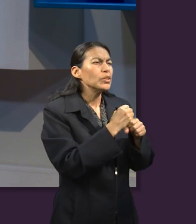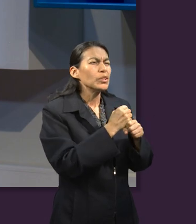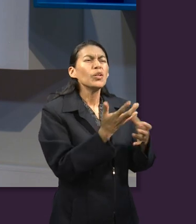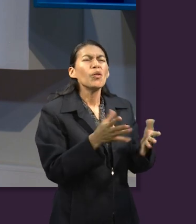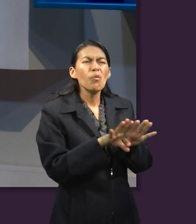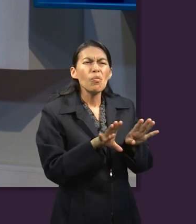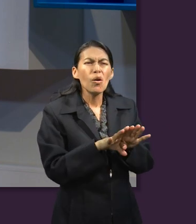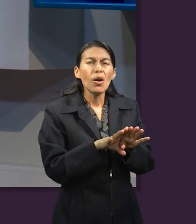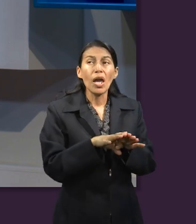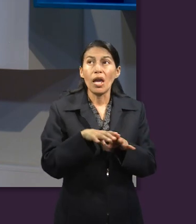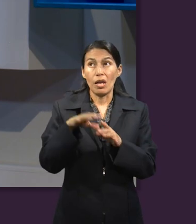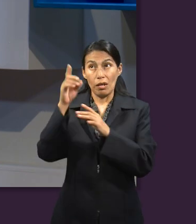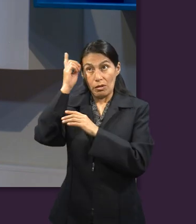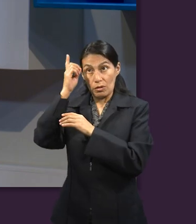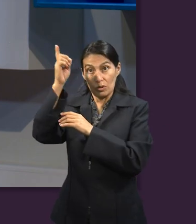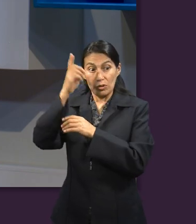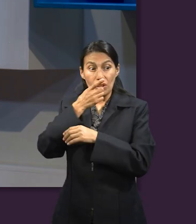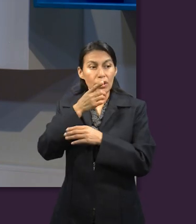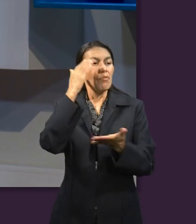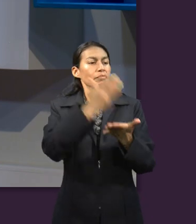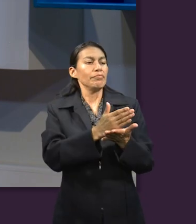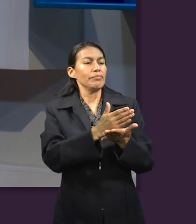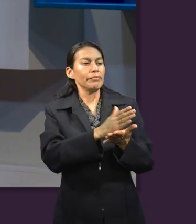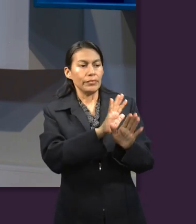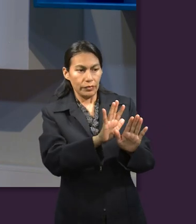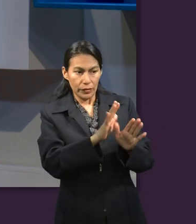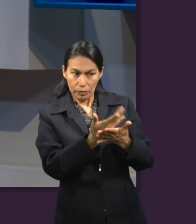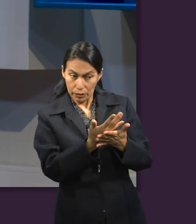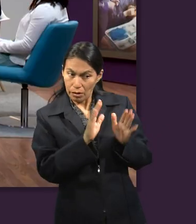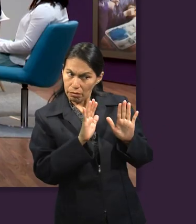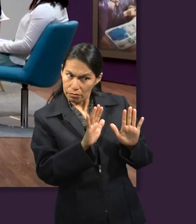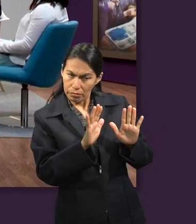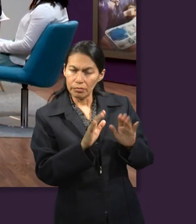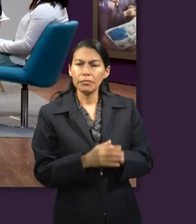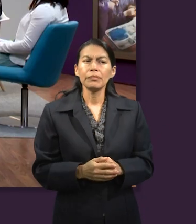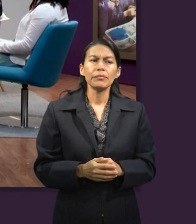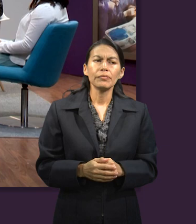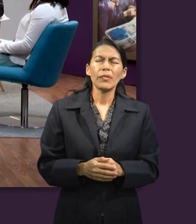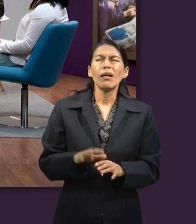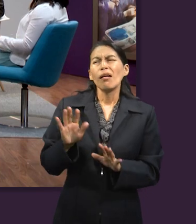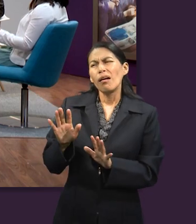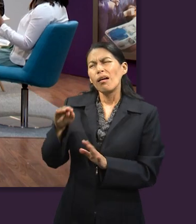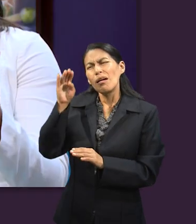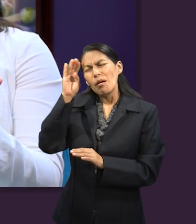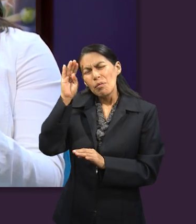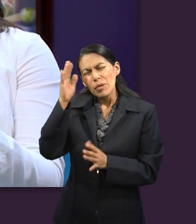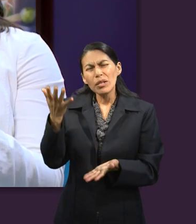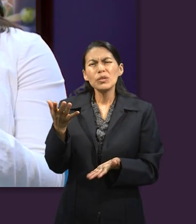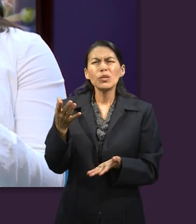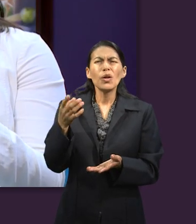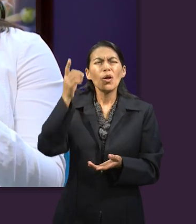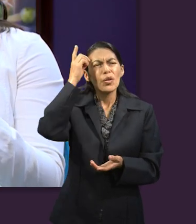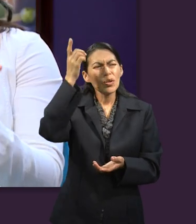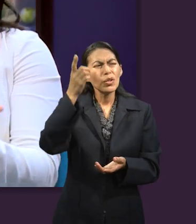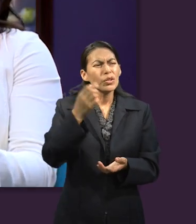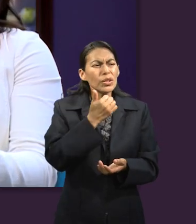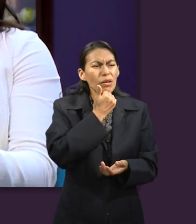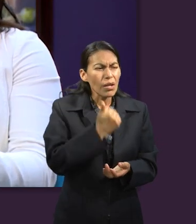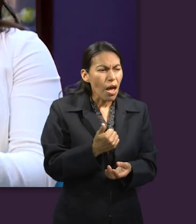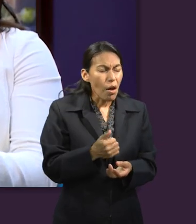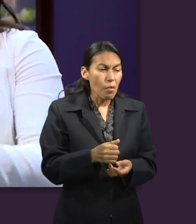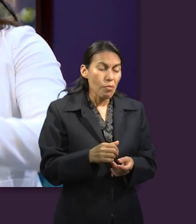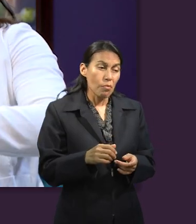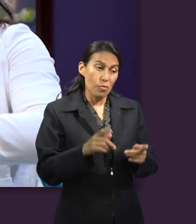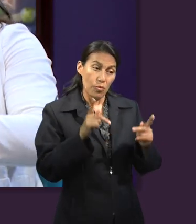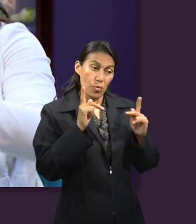detente abraham brad con lo que iba a pasar después es que yo creo que cuando bueno es más bien cuando dios le promete a